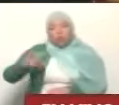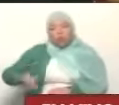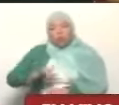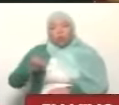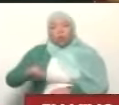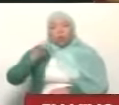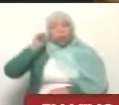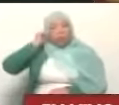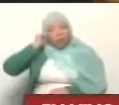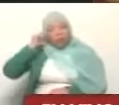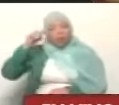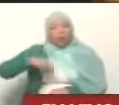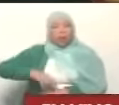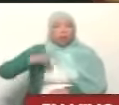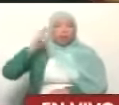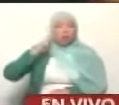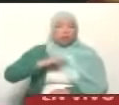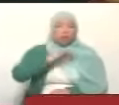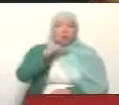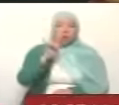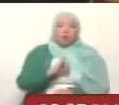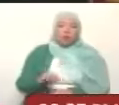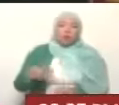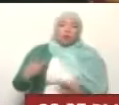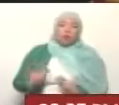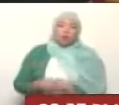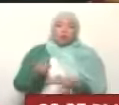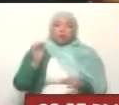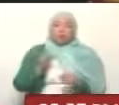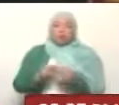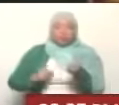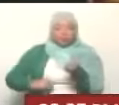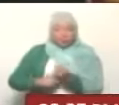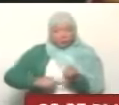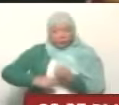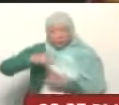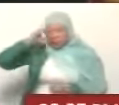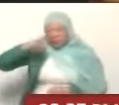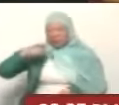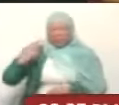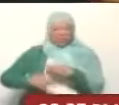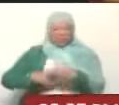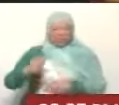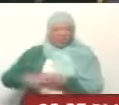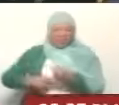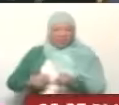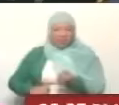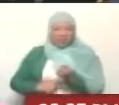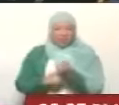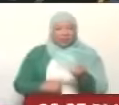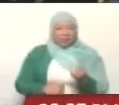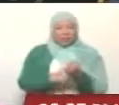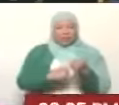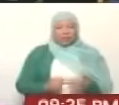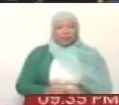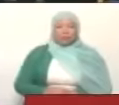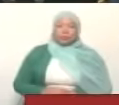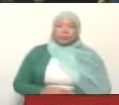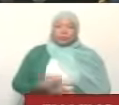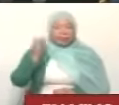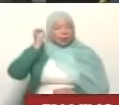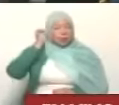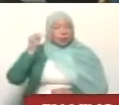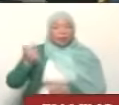mujeres del estado Zulia, presidente. Aquí estamos como unas soldadas con la revolución. Bueno, mujeres